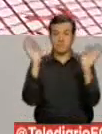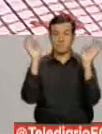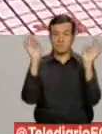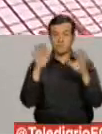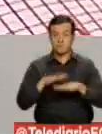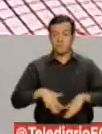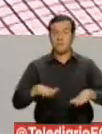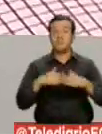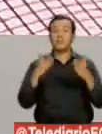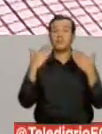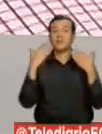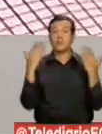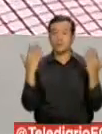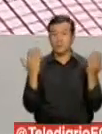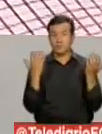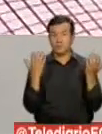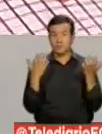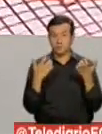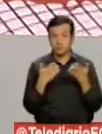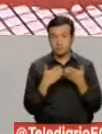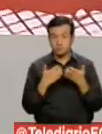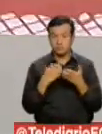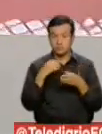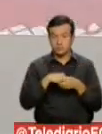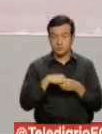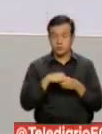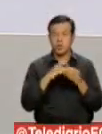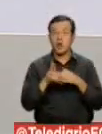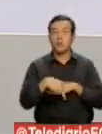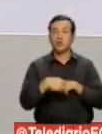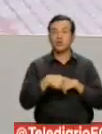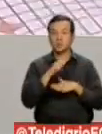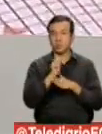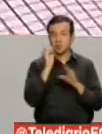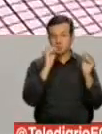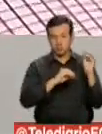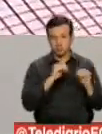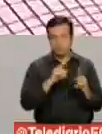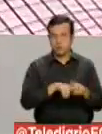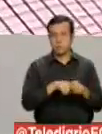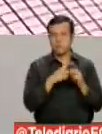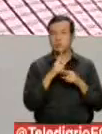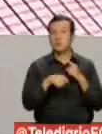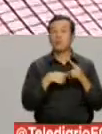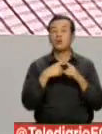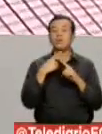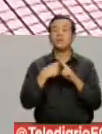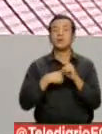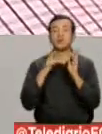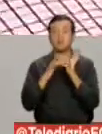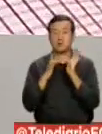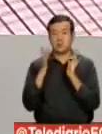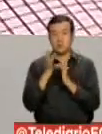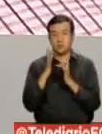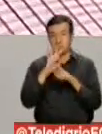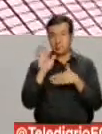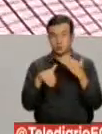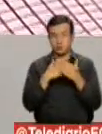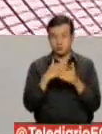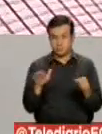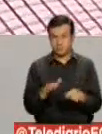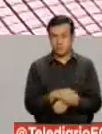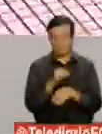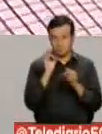circularán en Guayaquil se están equipando con componentes ecuatorianos. Se espera que entren en circulación en abril, cuando la estación de carga esté